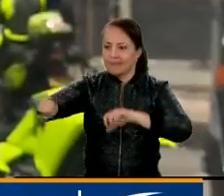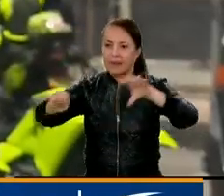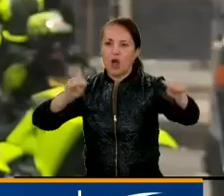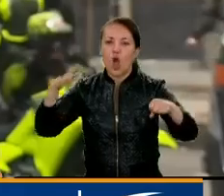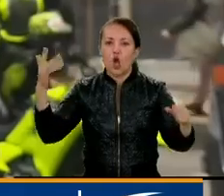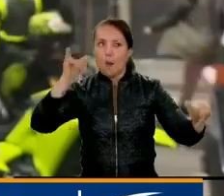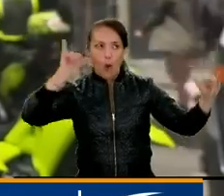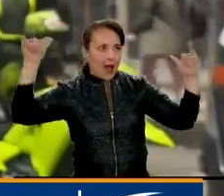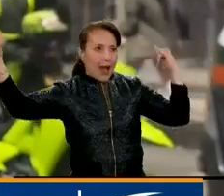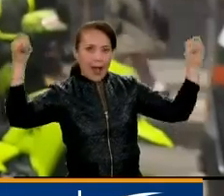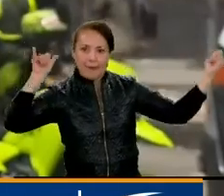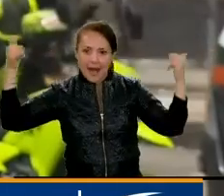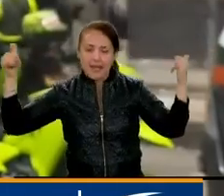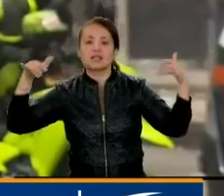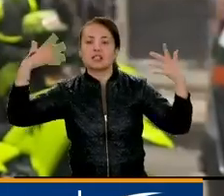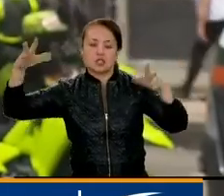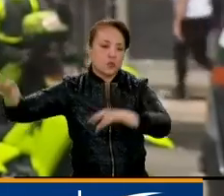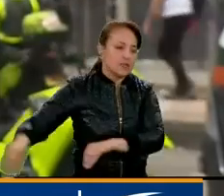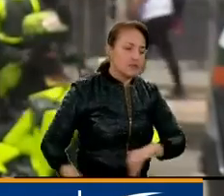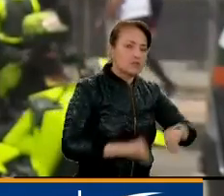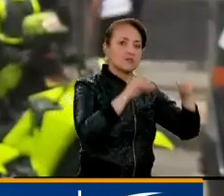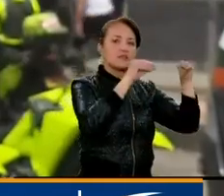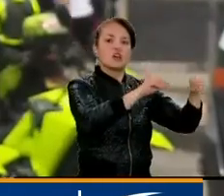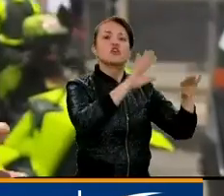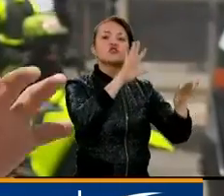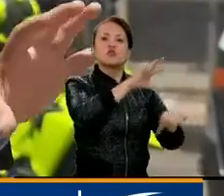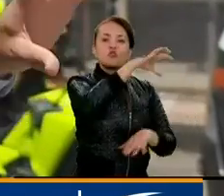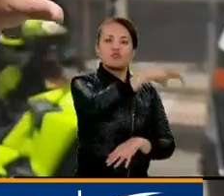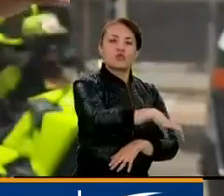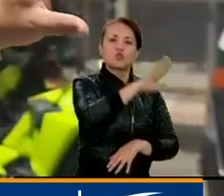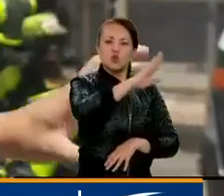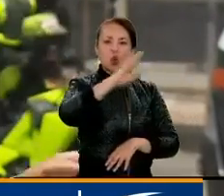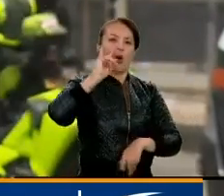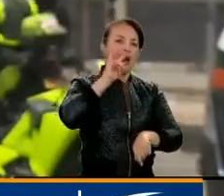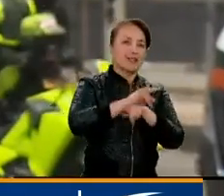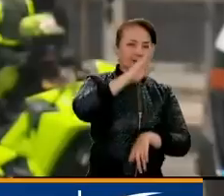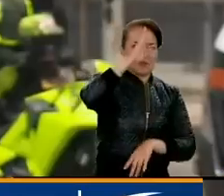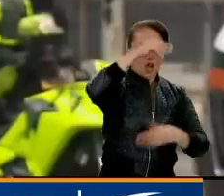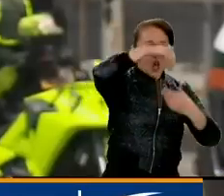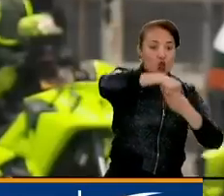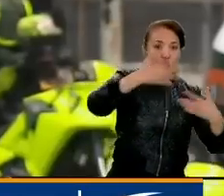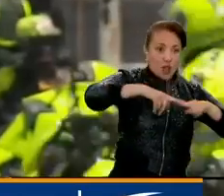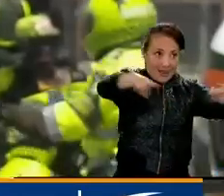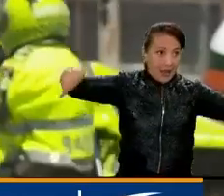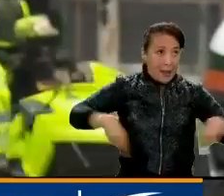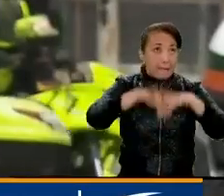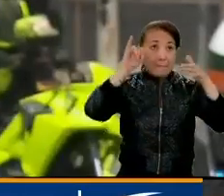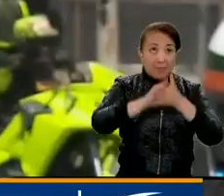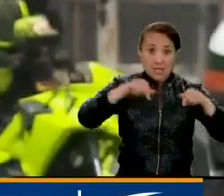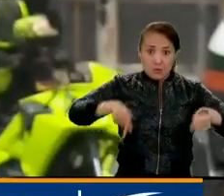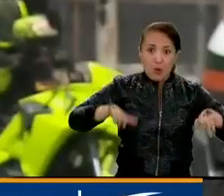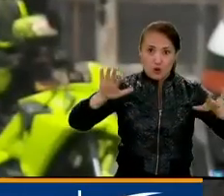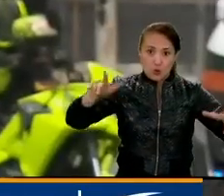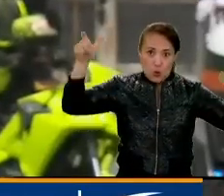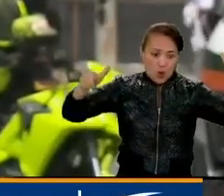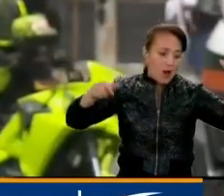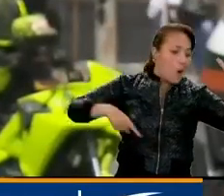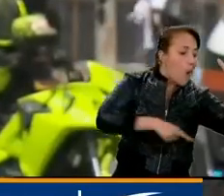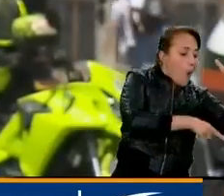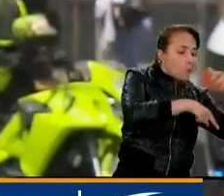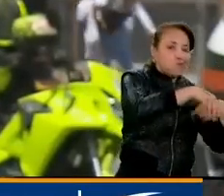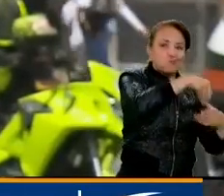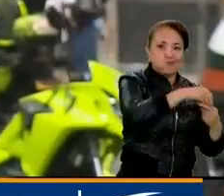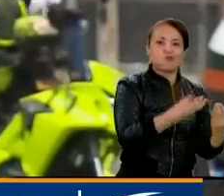de seguridad, luego conducirlos hacia un inspector, una oficina de un inspector que va a estar dentro del estadio, y allí se realiza una audiencia